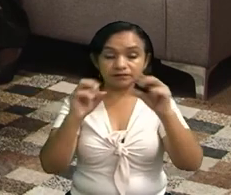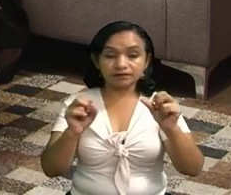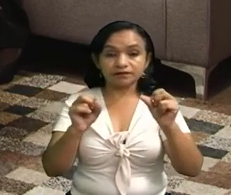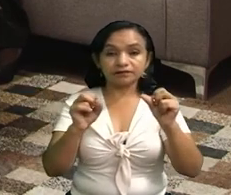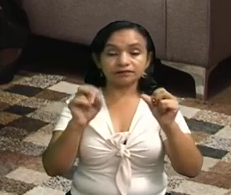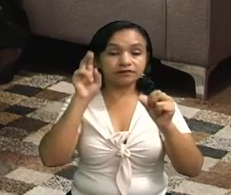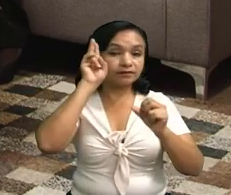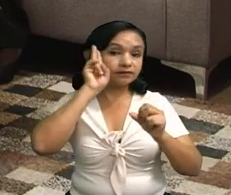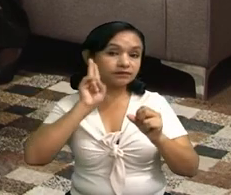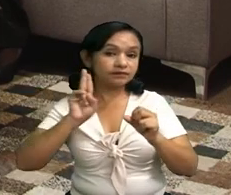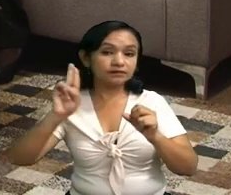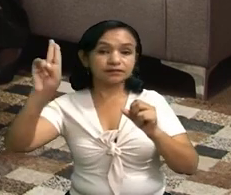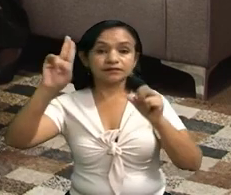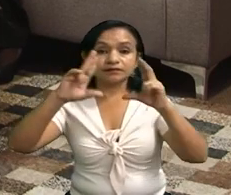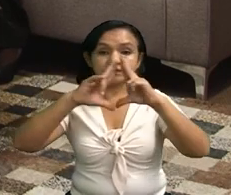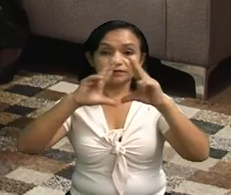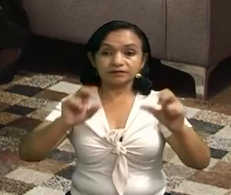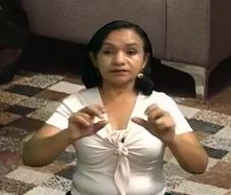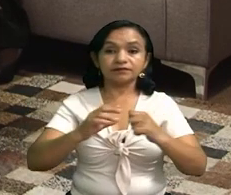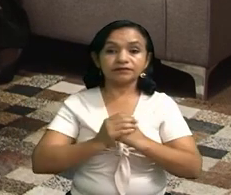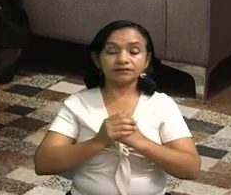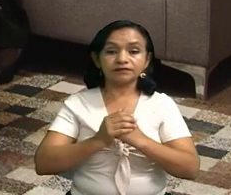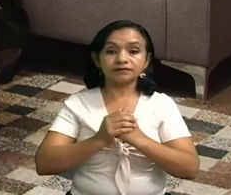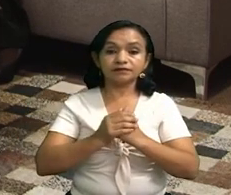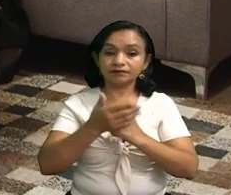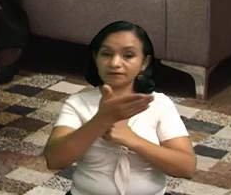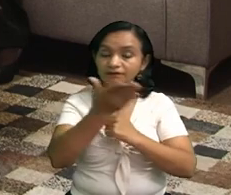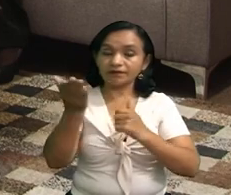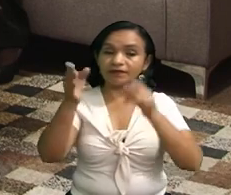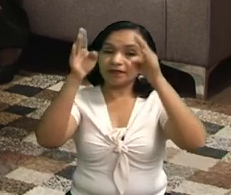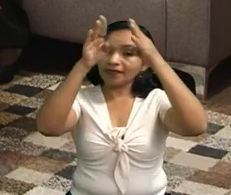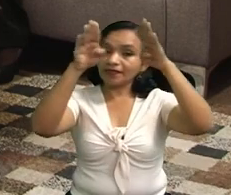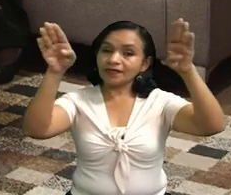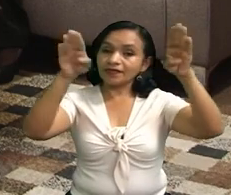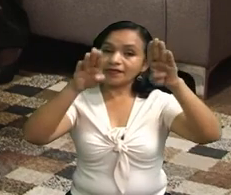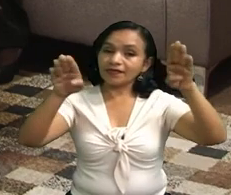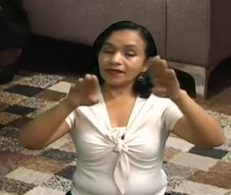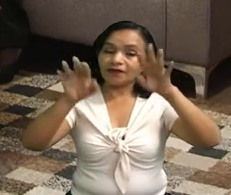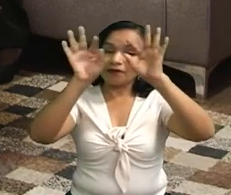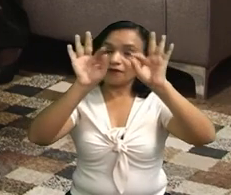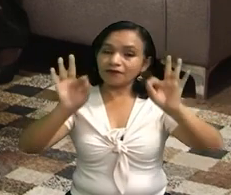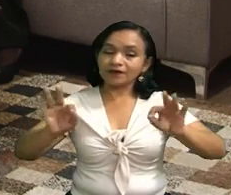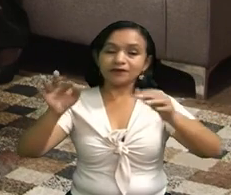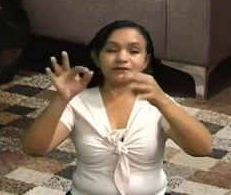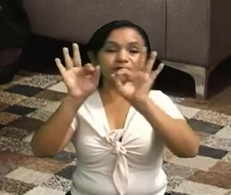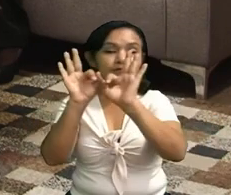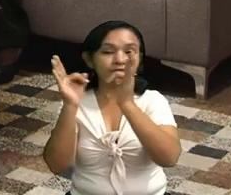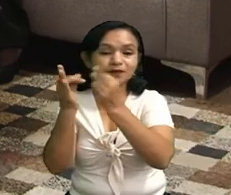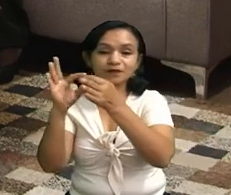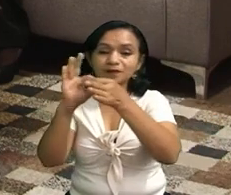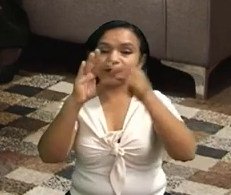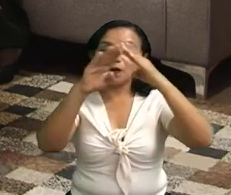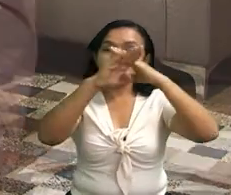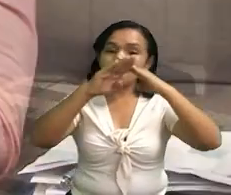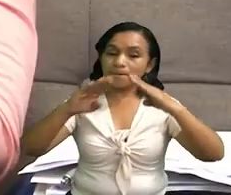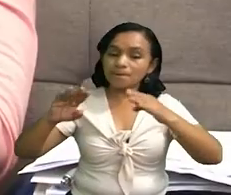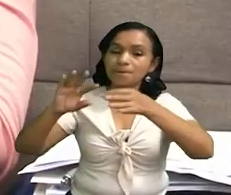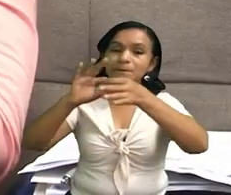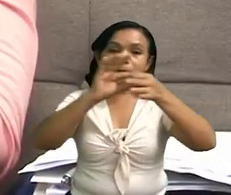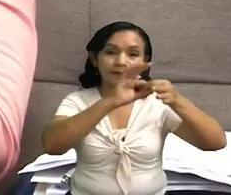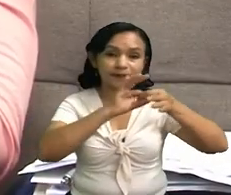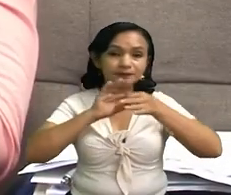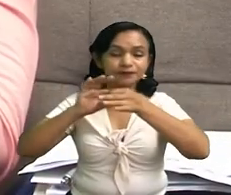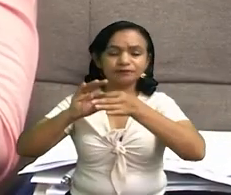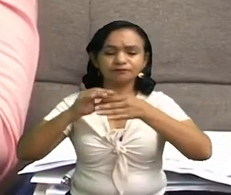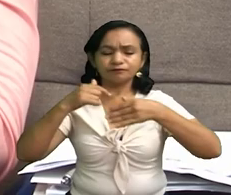comunidad universitaria nicaragüense, que tengan una Navidad feliz, en familia, en paz, en armonía, y que